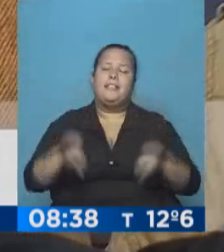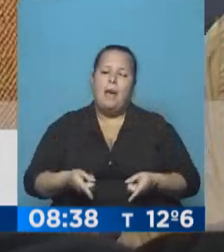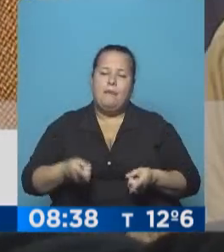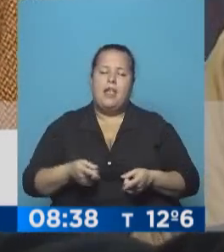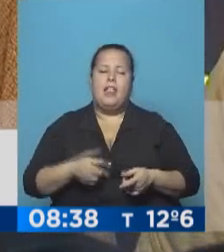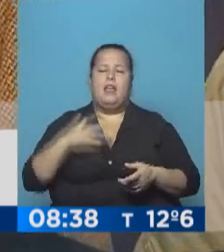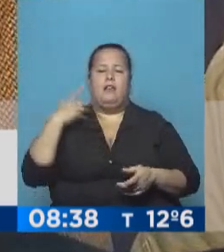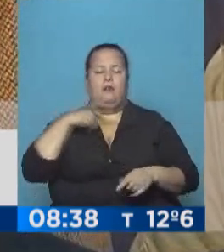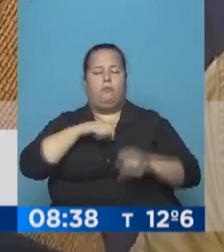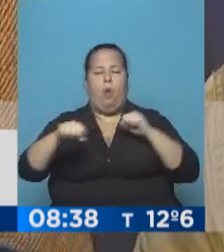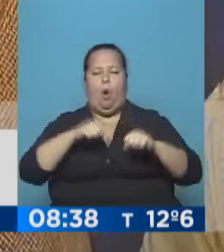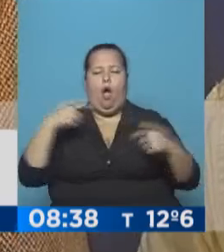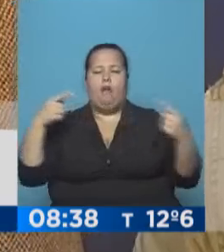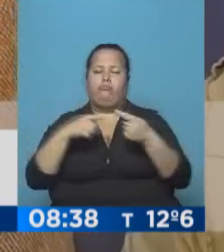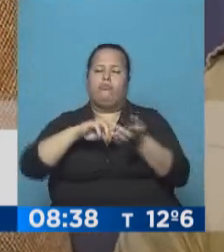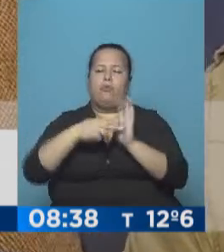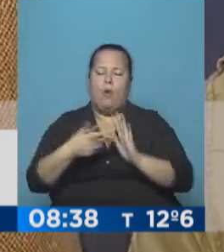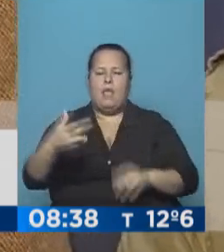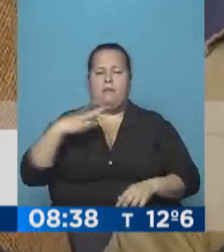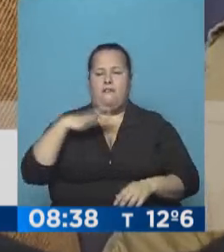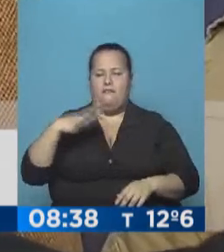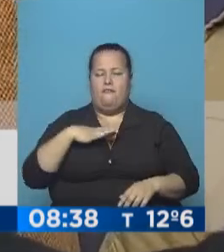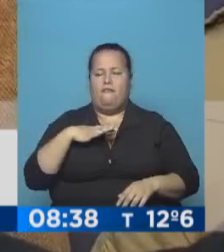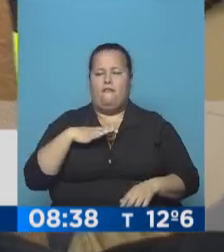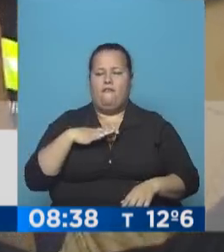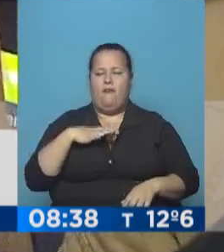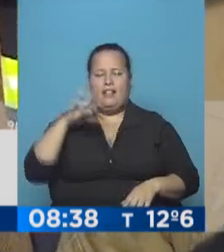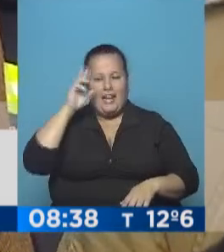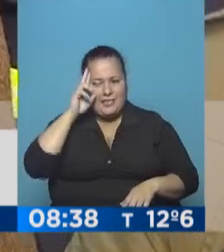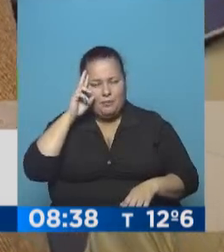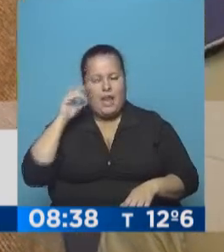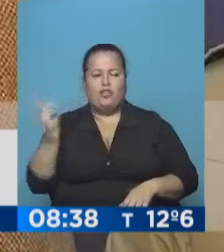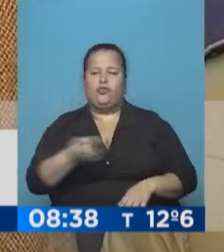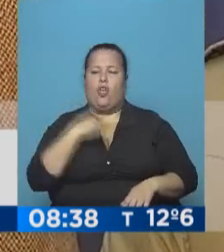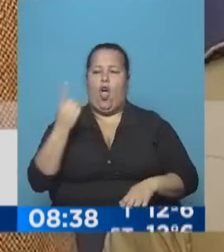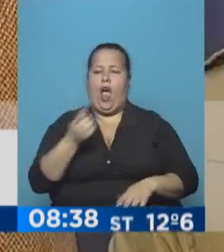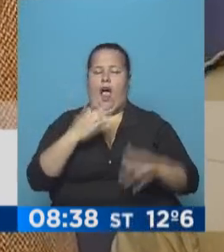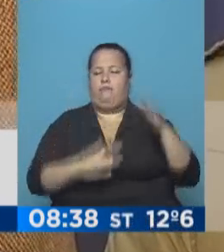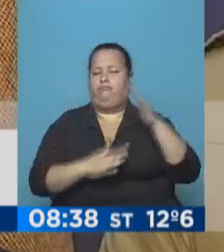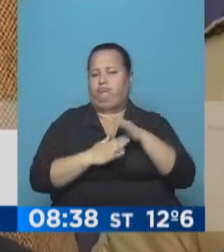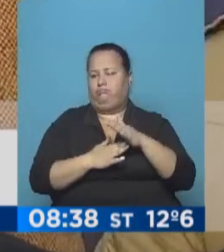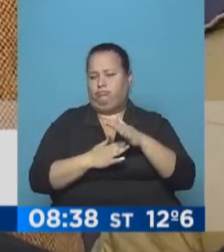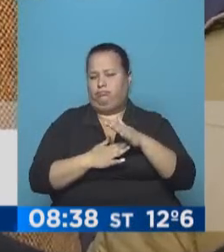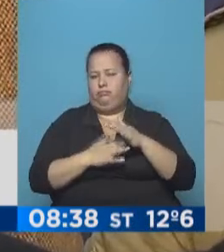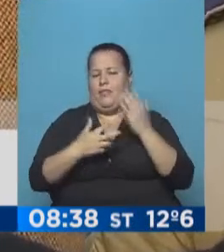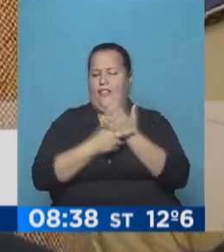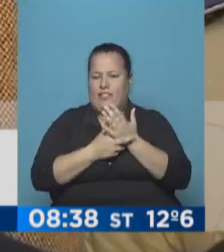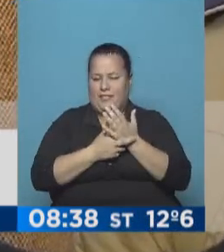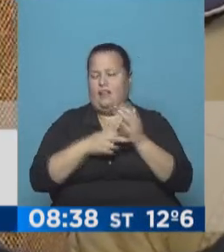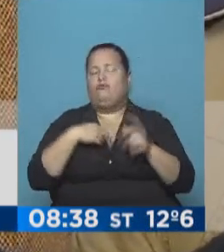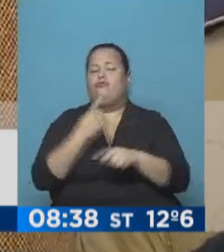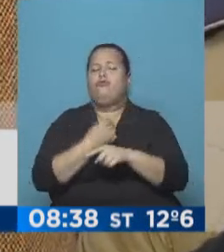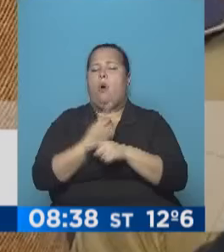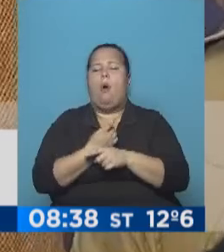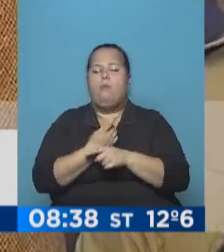con el nivel de agresión y falta de respeto hacia la autoridad del guarda. Y nosotros no podemos